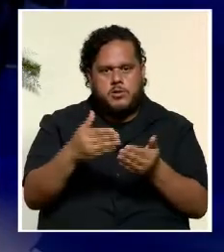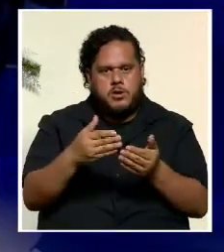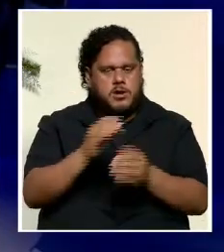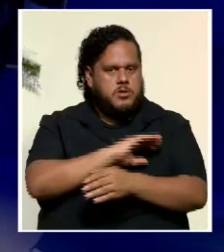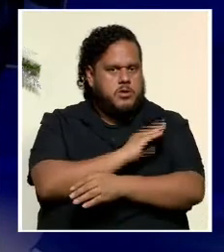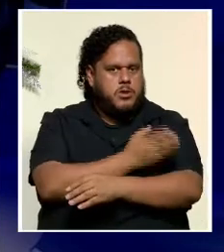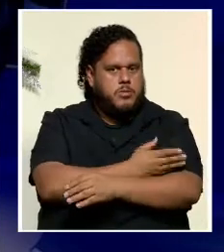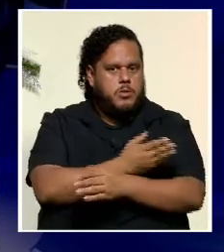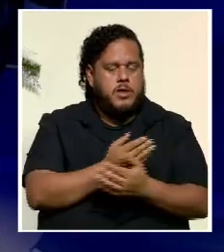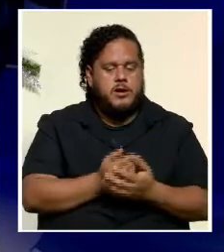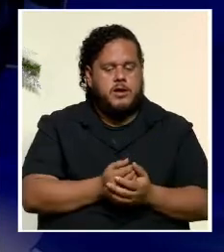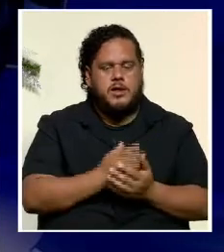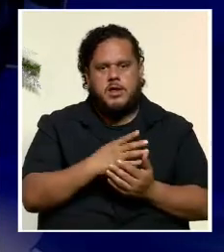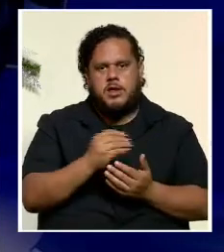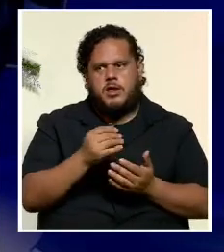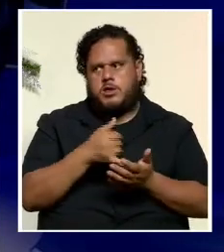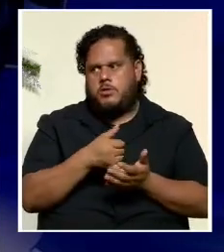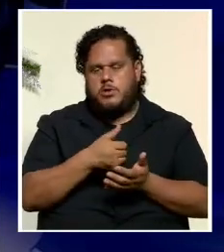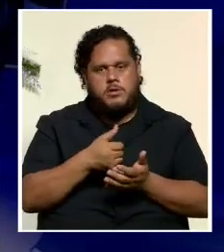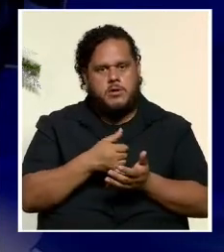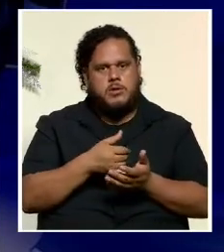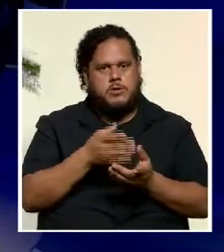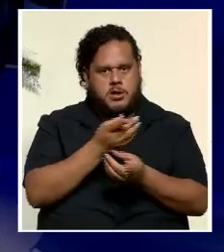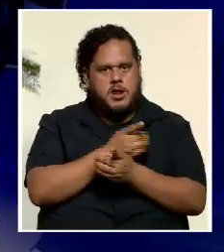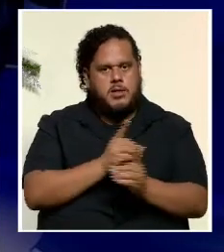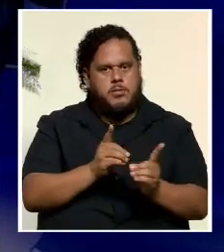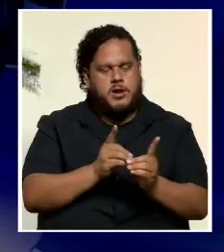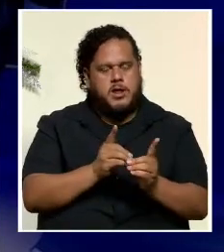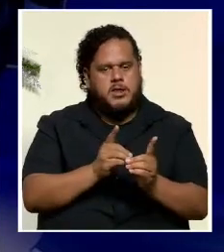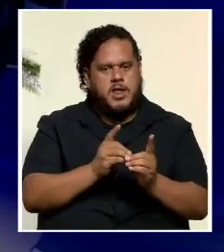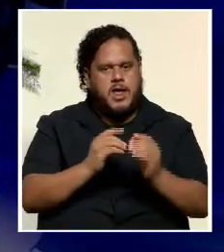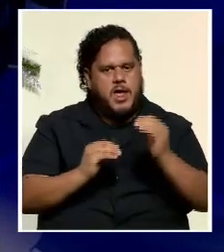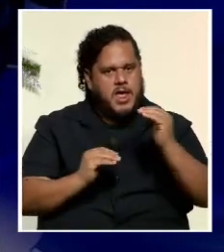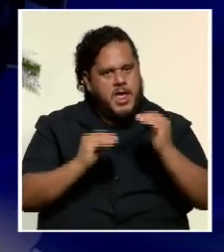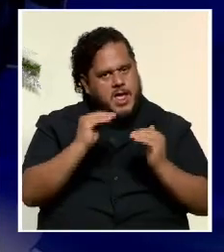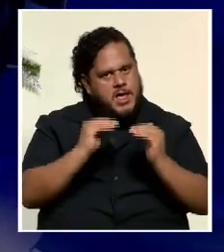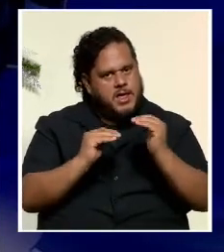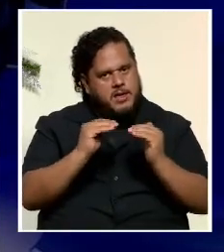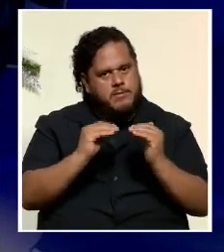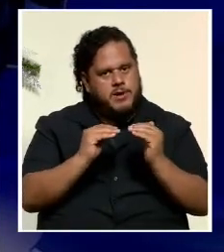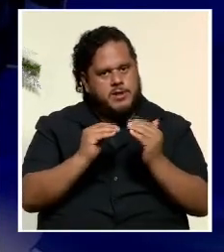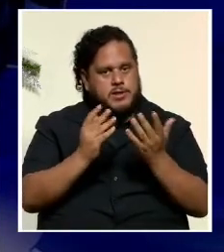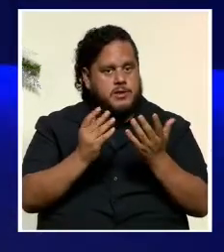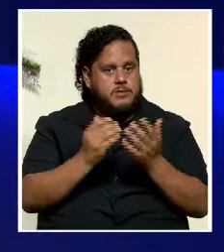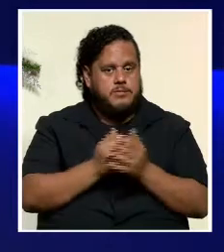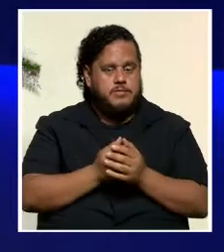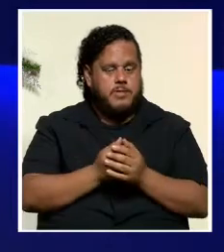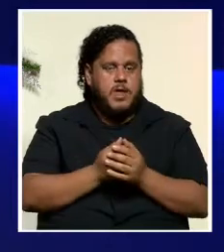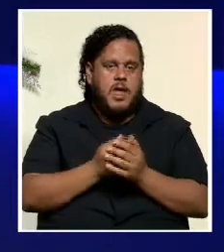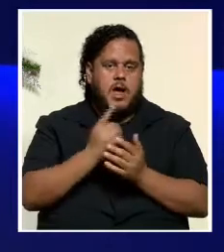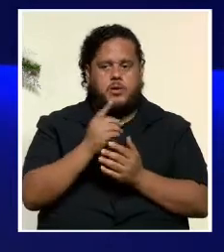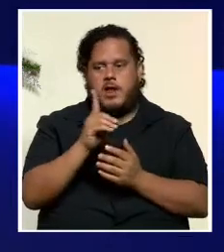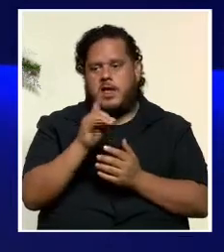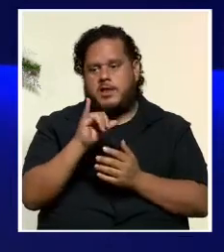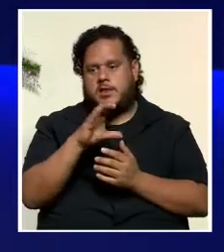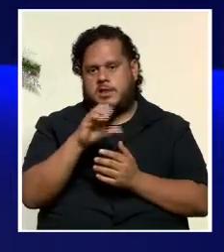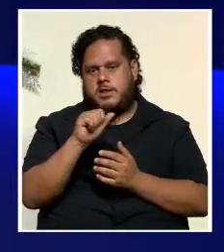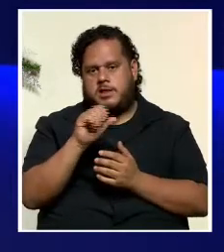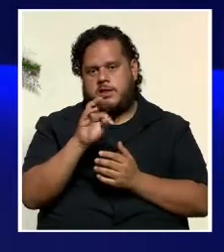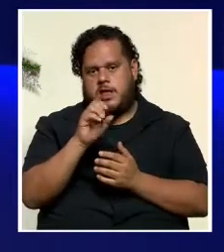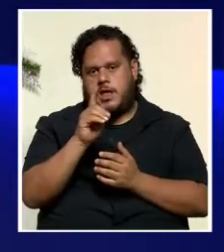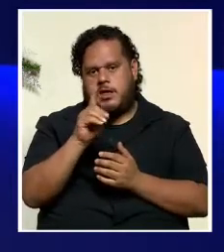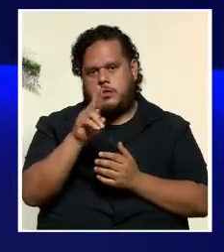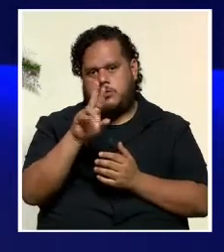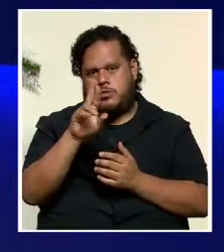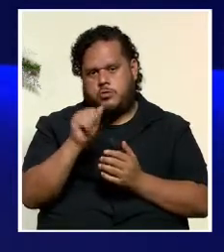poder y un debilitamiento de la democracia equivalente a que si hubiera una dictadura. ¿Sí? Doña Nancy,